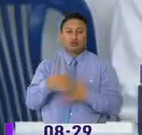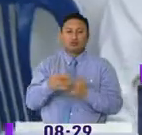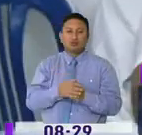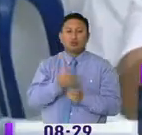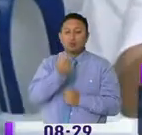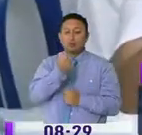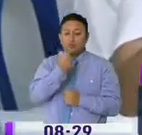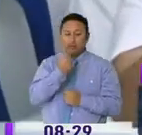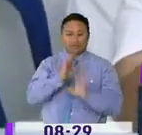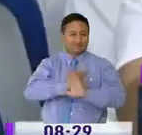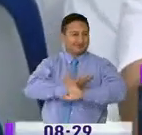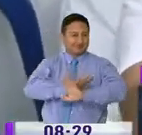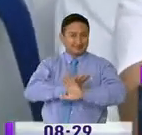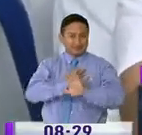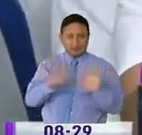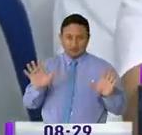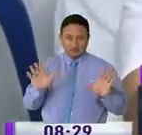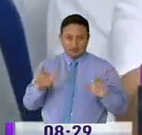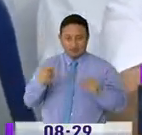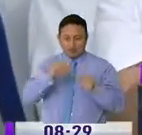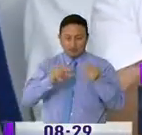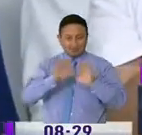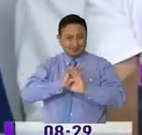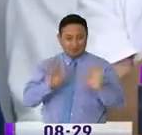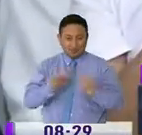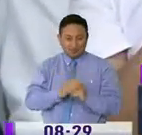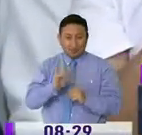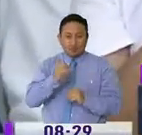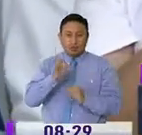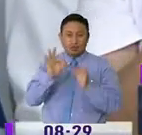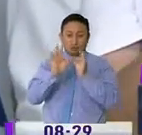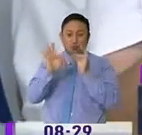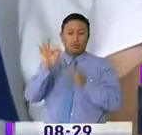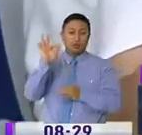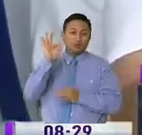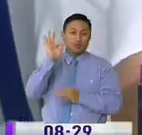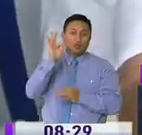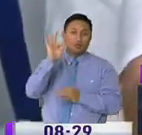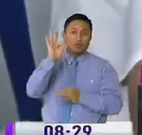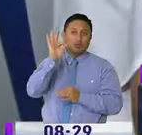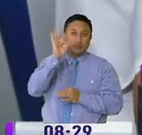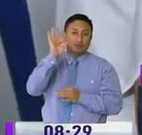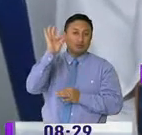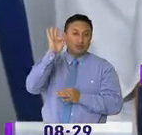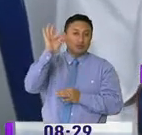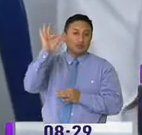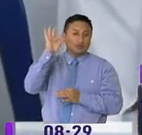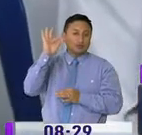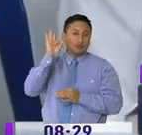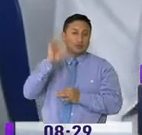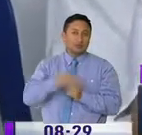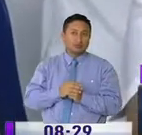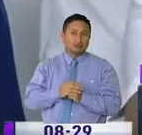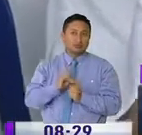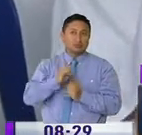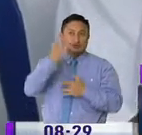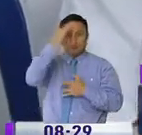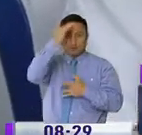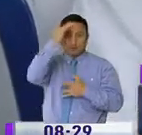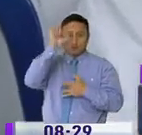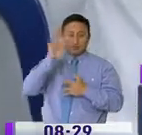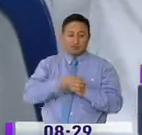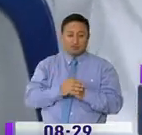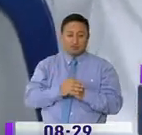las medicinas químicas, solamente con las agujas, podemos controlarle toda la enfermedad del